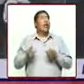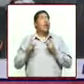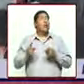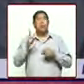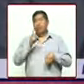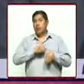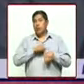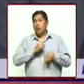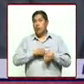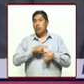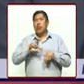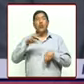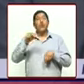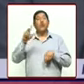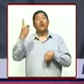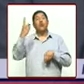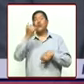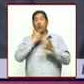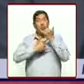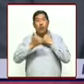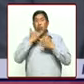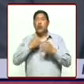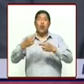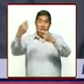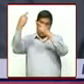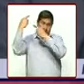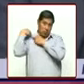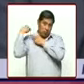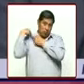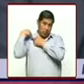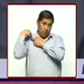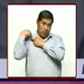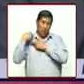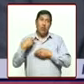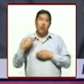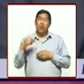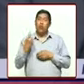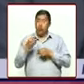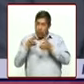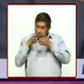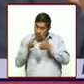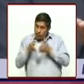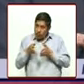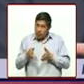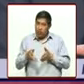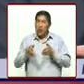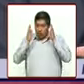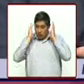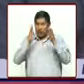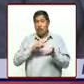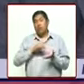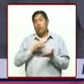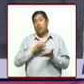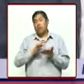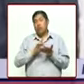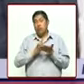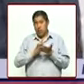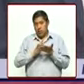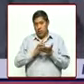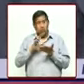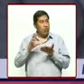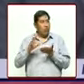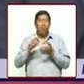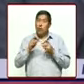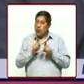que en un momento no solamente se han tenido que encargar de solo y única y específicamente la atención médica, sino que también